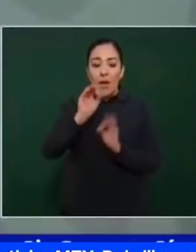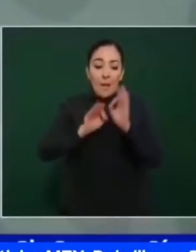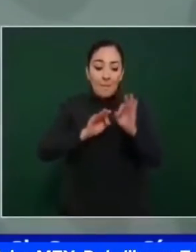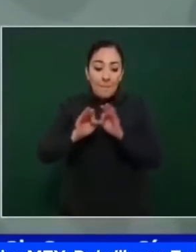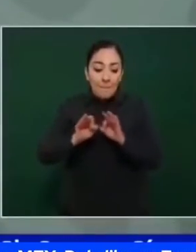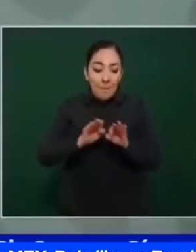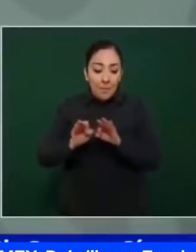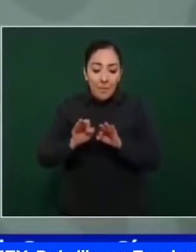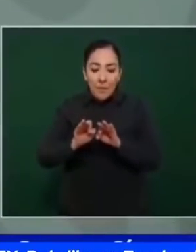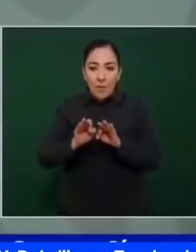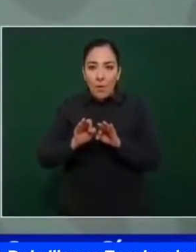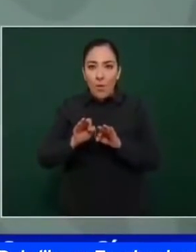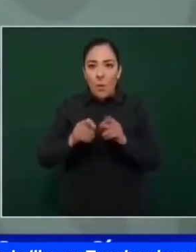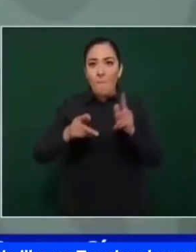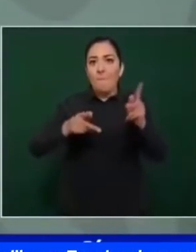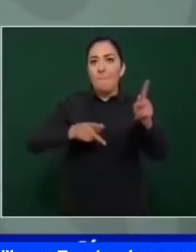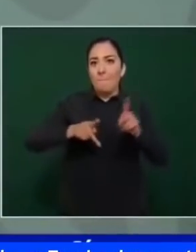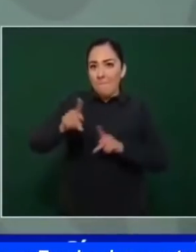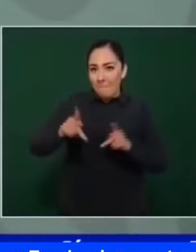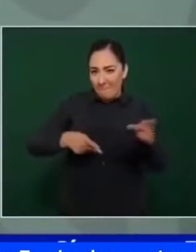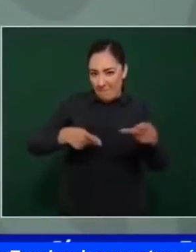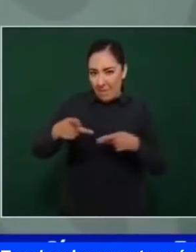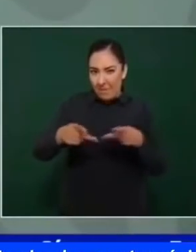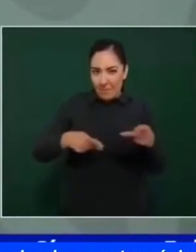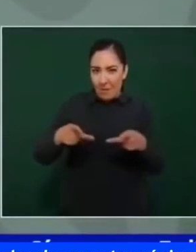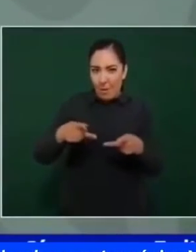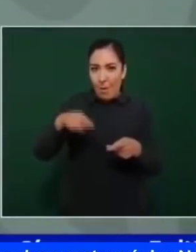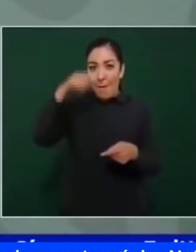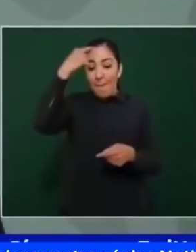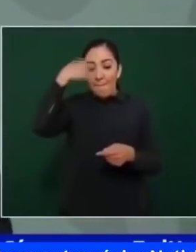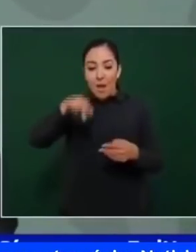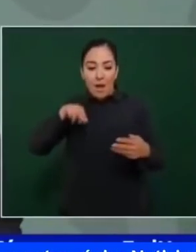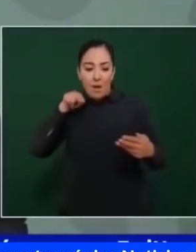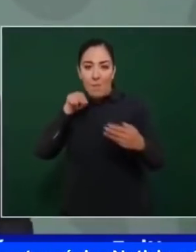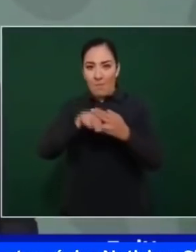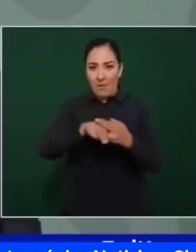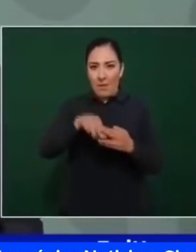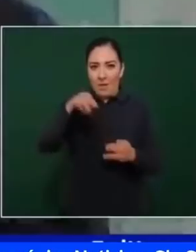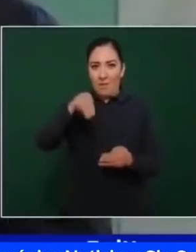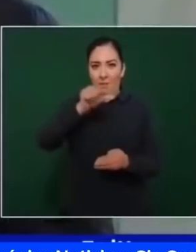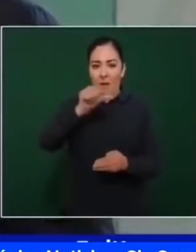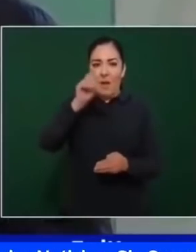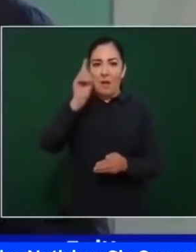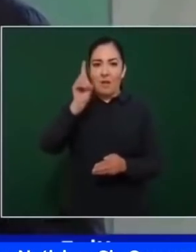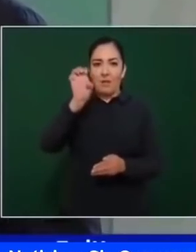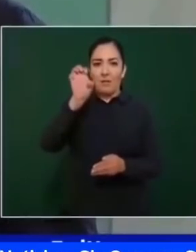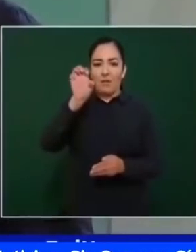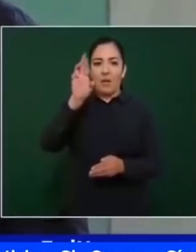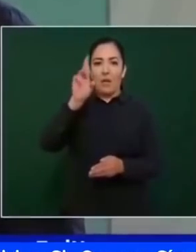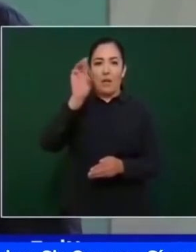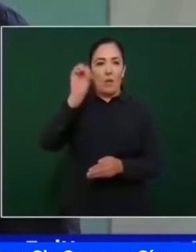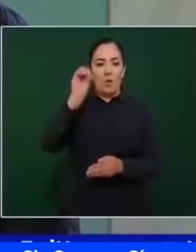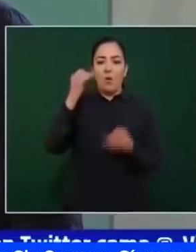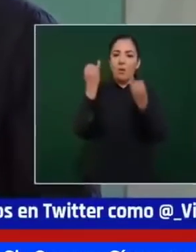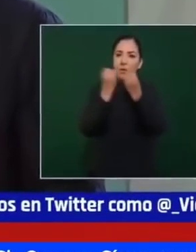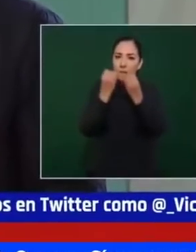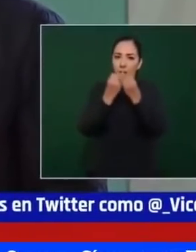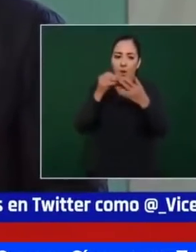para el asesinato del presidente Madero y del vicepresidente José María Pino Suárez.